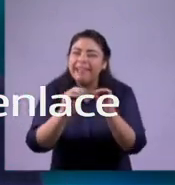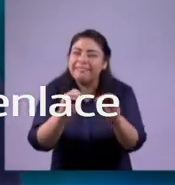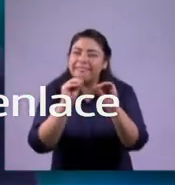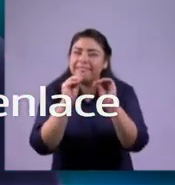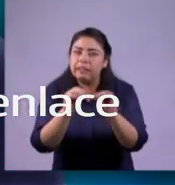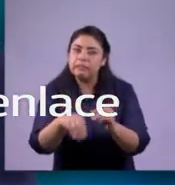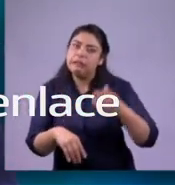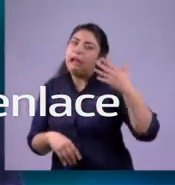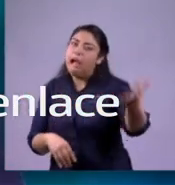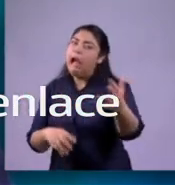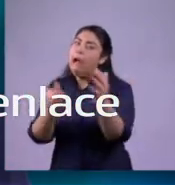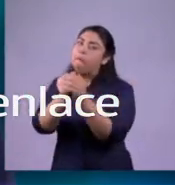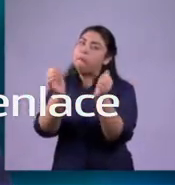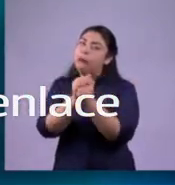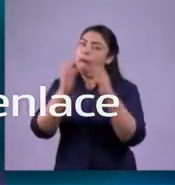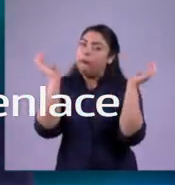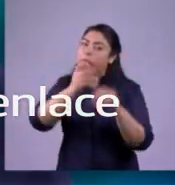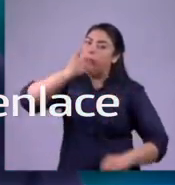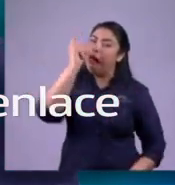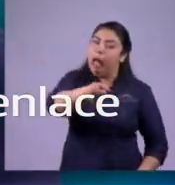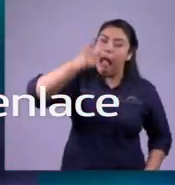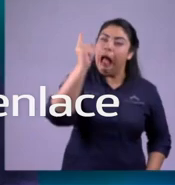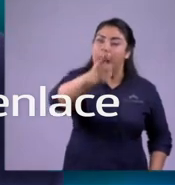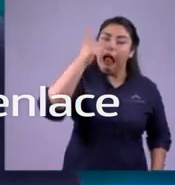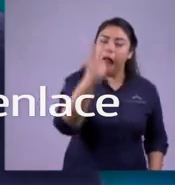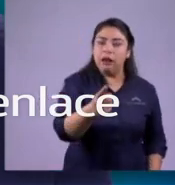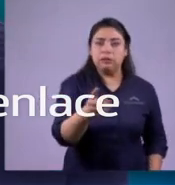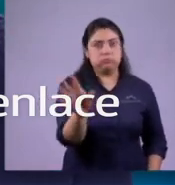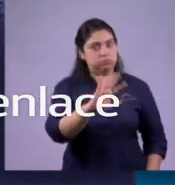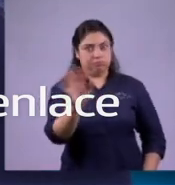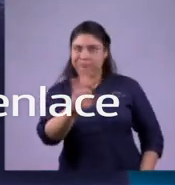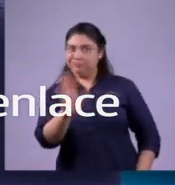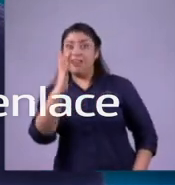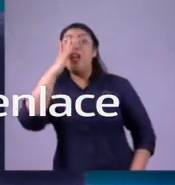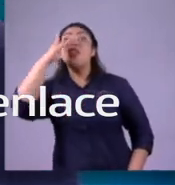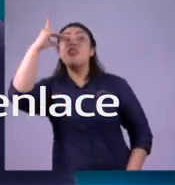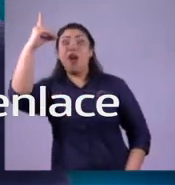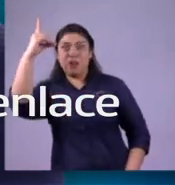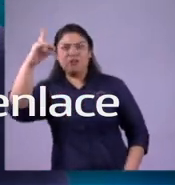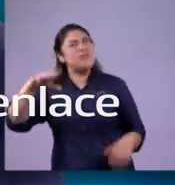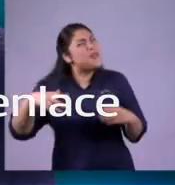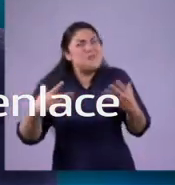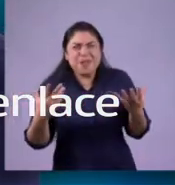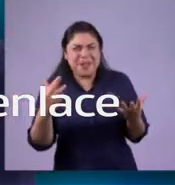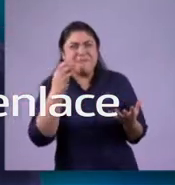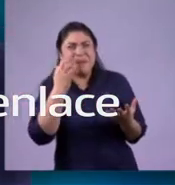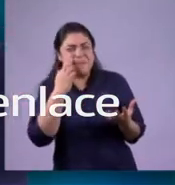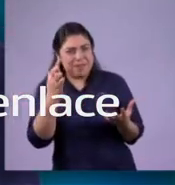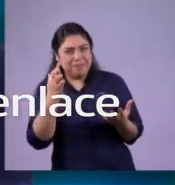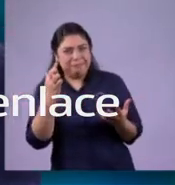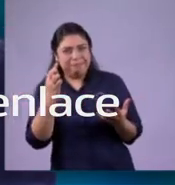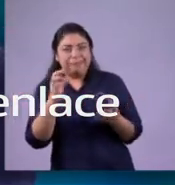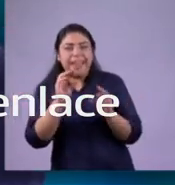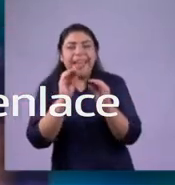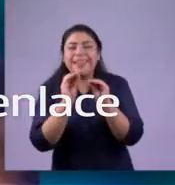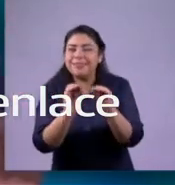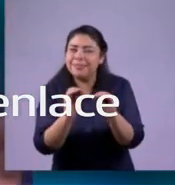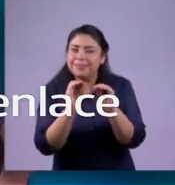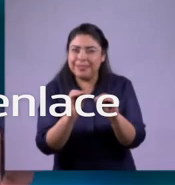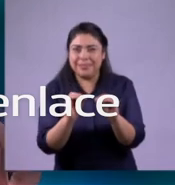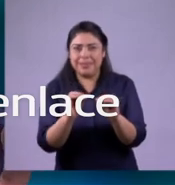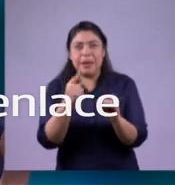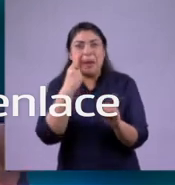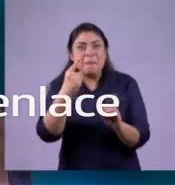no te va a regañar a no deberías estar afinado no digas que como soy de bueno no pero lo puse así en letra